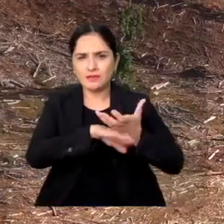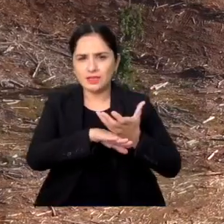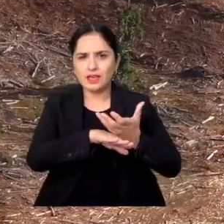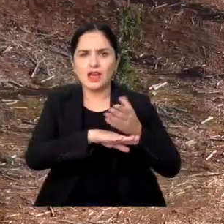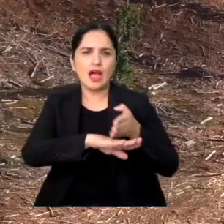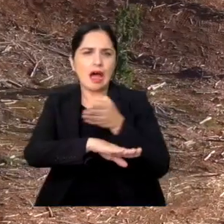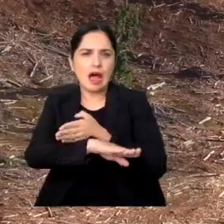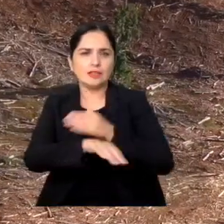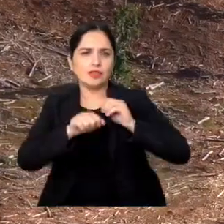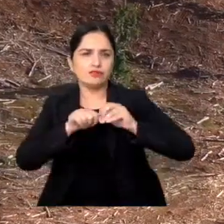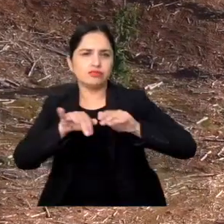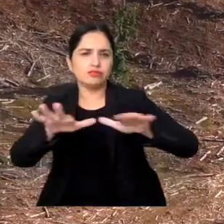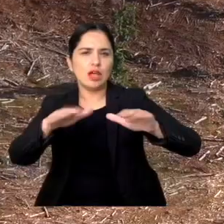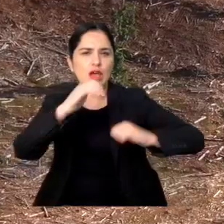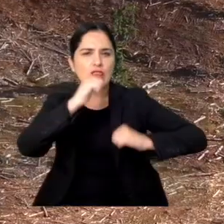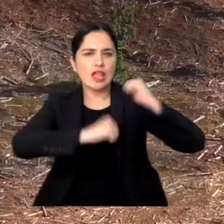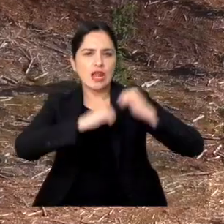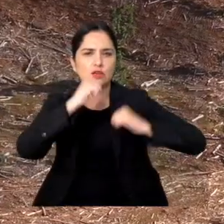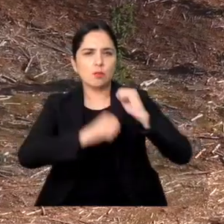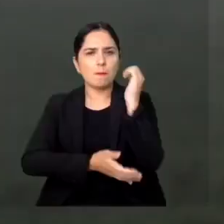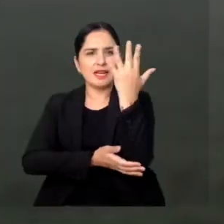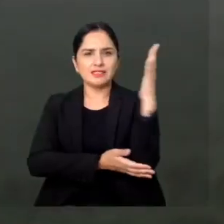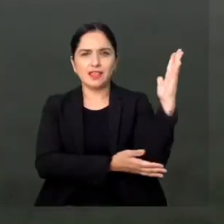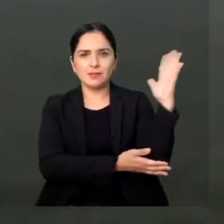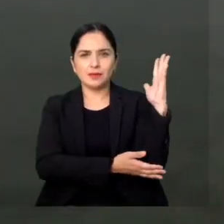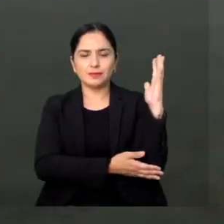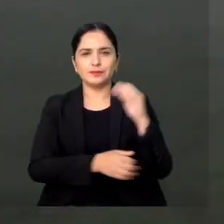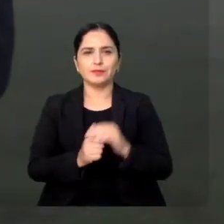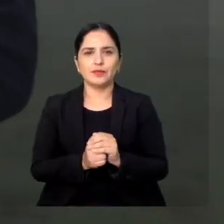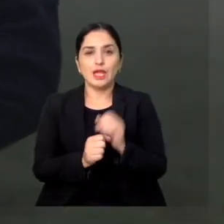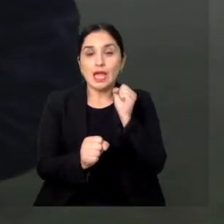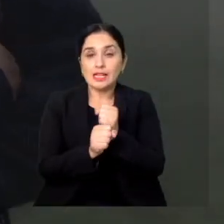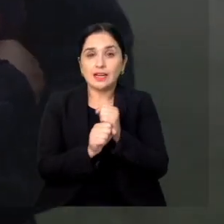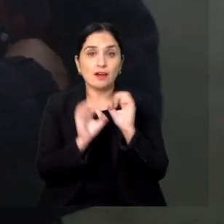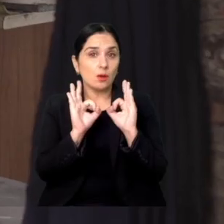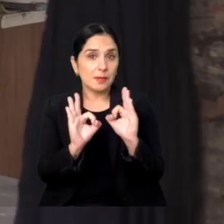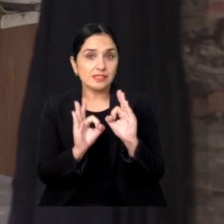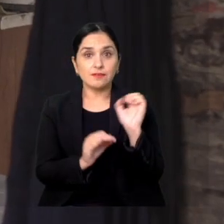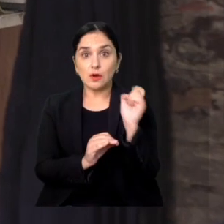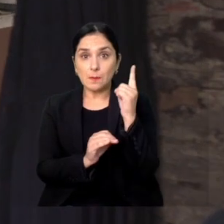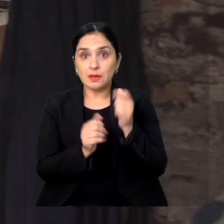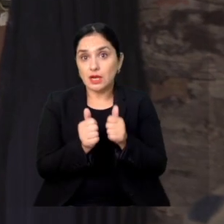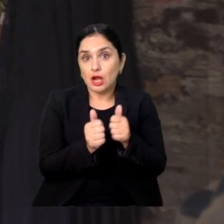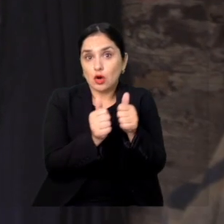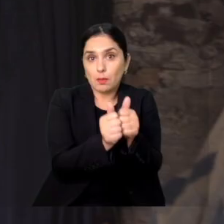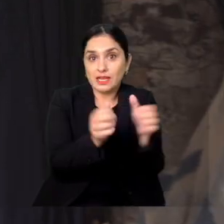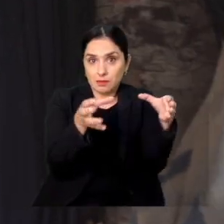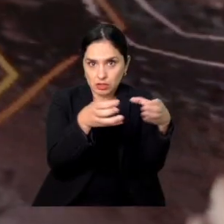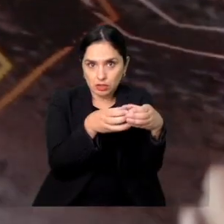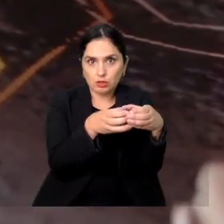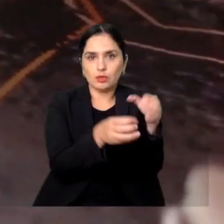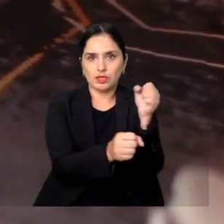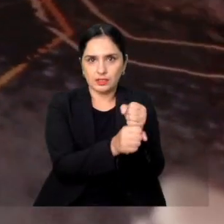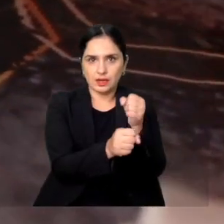antiguamente tenían antes de la expansión de la industria forestal. Las acciones específicas son primero el